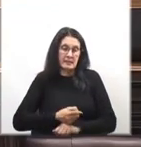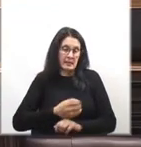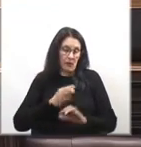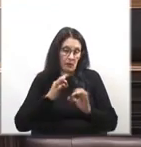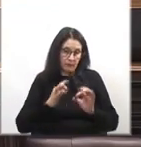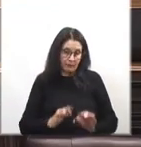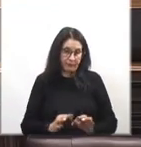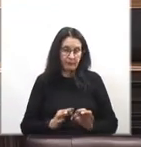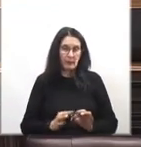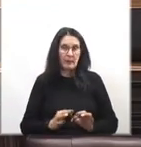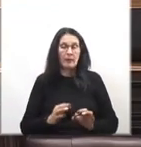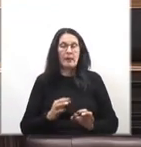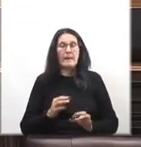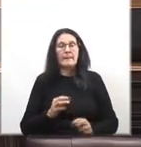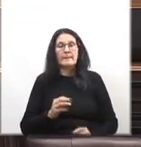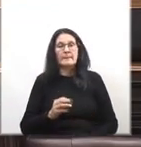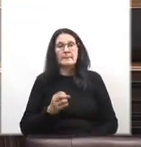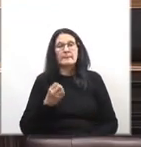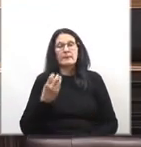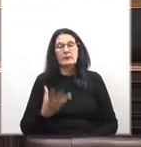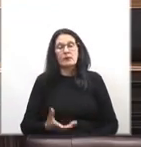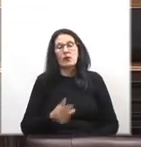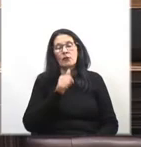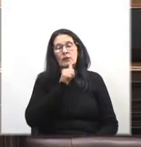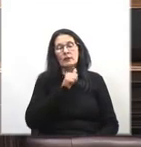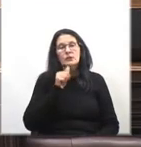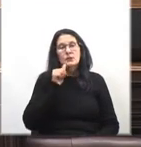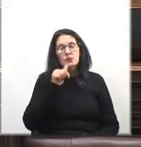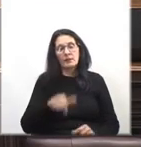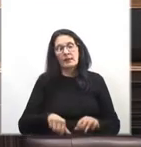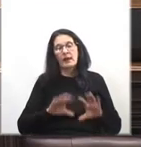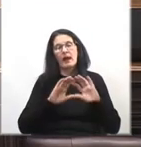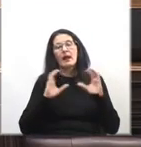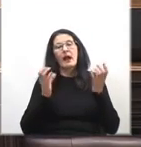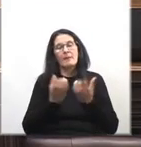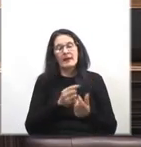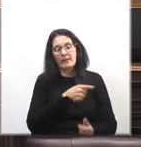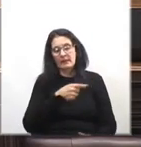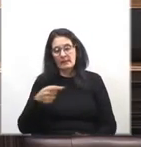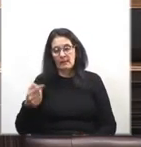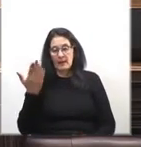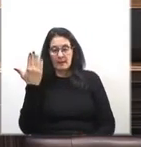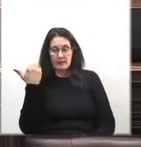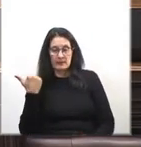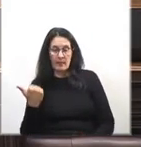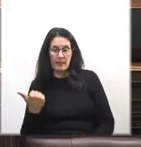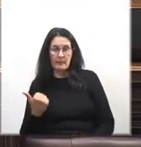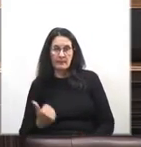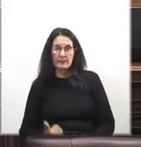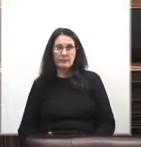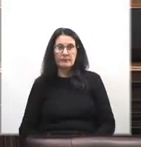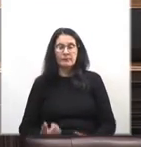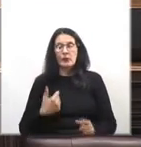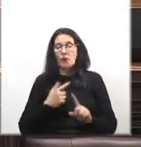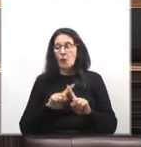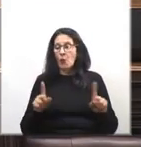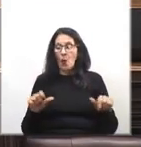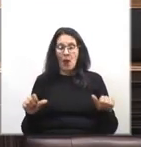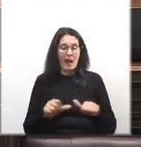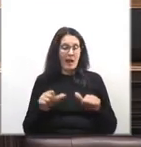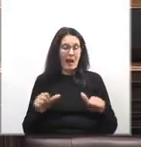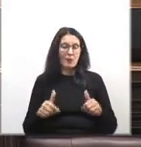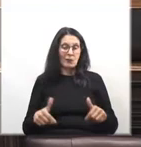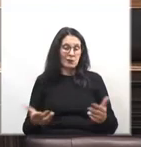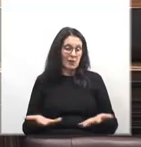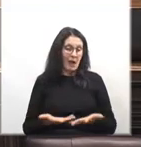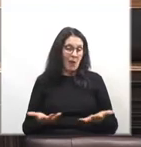consistente con la resolución que esta misma Cámara tomó la semana pasada, no lo hagamos, me